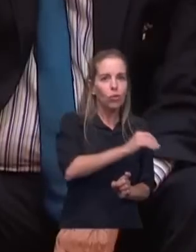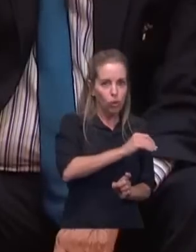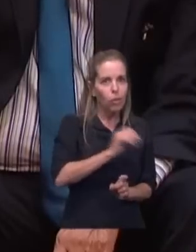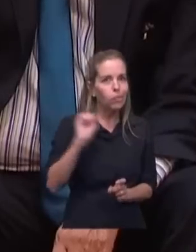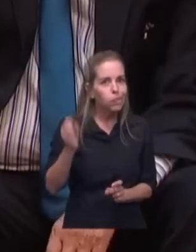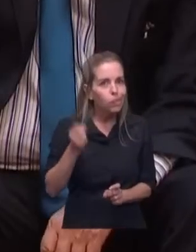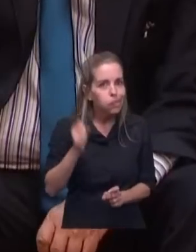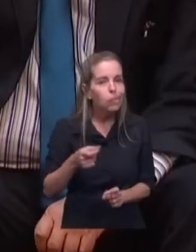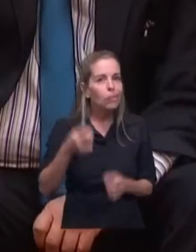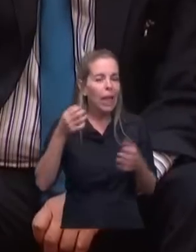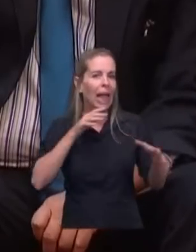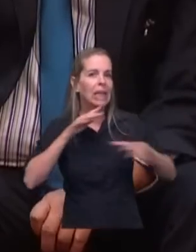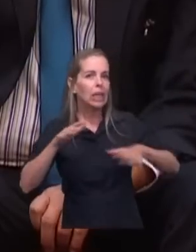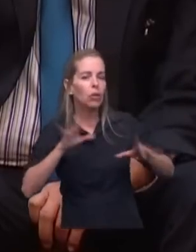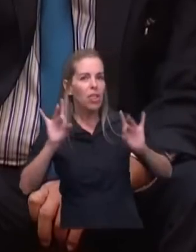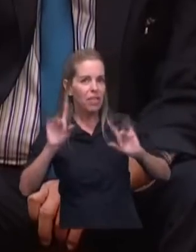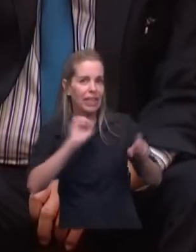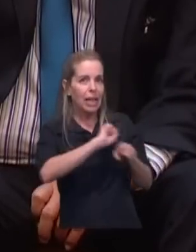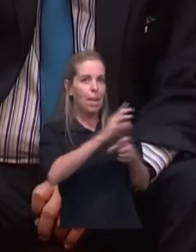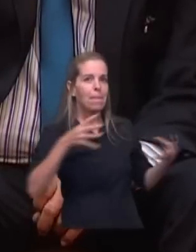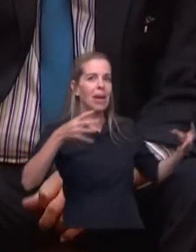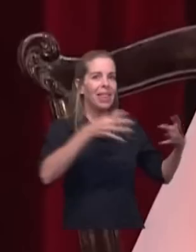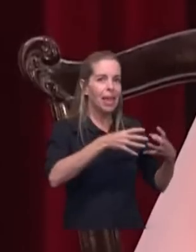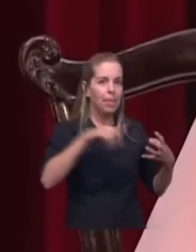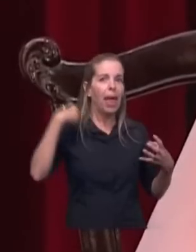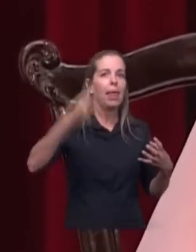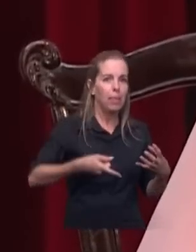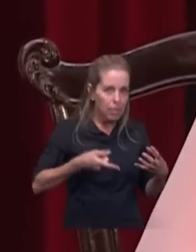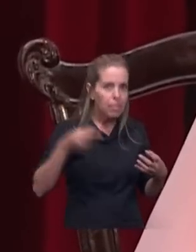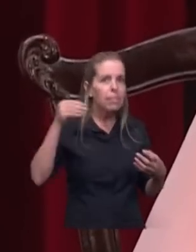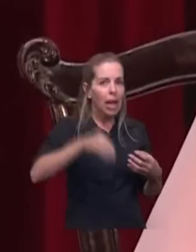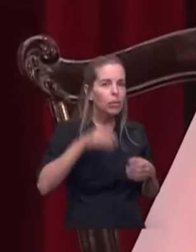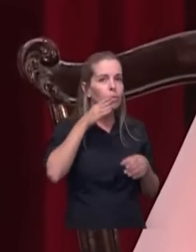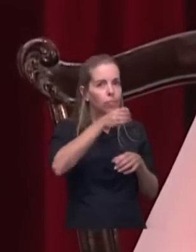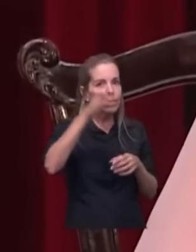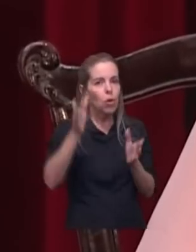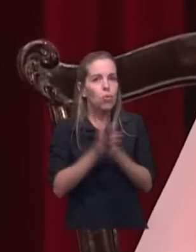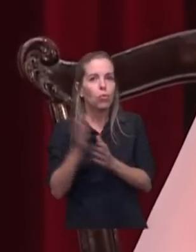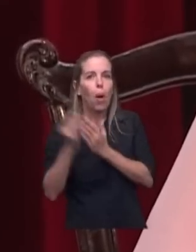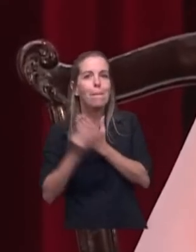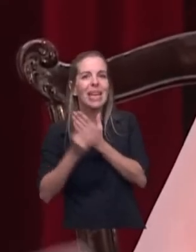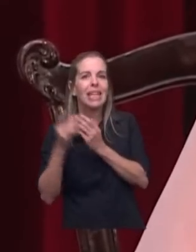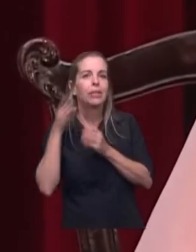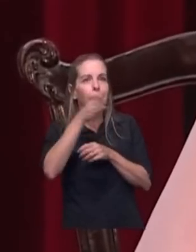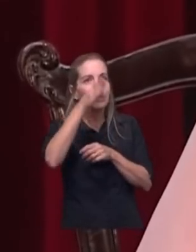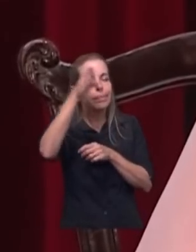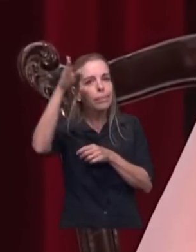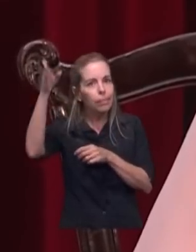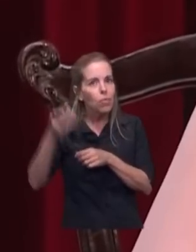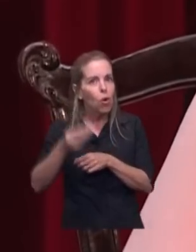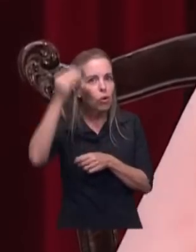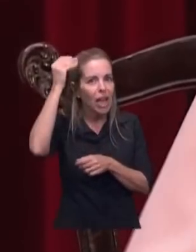hice en los duros momentos de la pandemia y lo sostuve después recorriendo con mis ministros, en muchos casos, en más de una